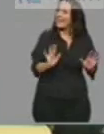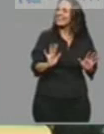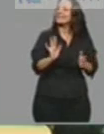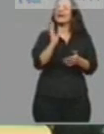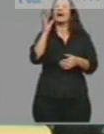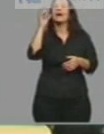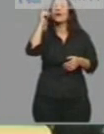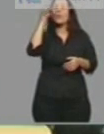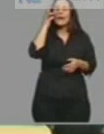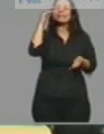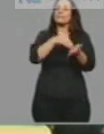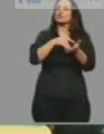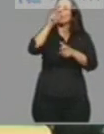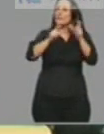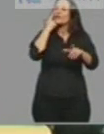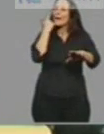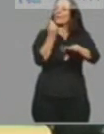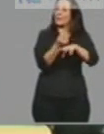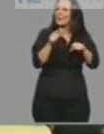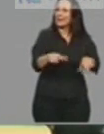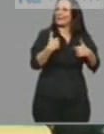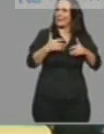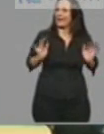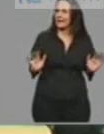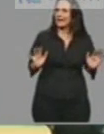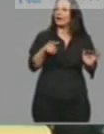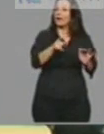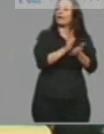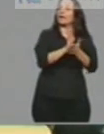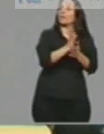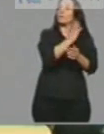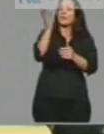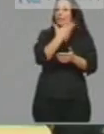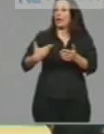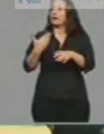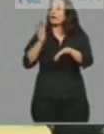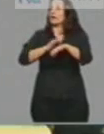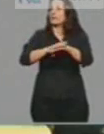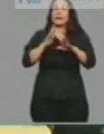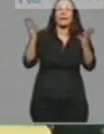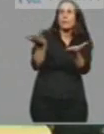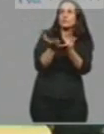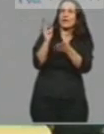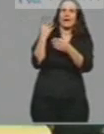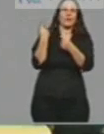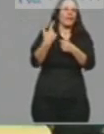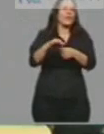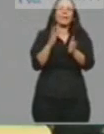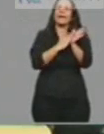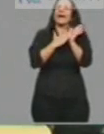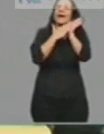40 millones de habitantes que exigen responsabilidad por parte de las autoridades de gobierno y poder seguir garantizando